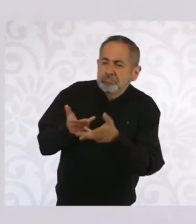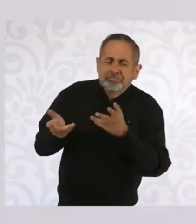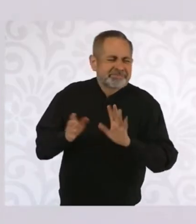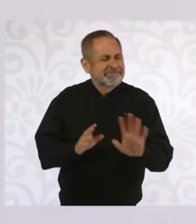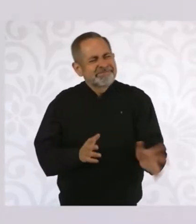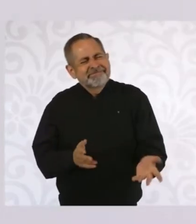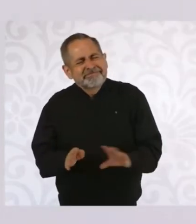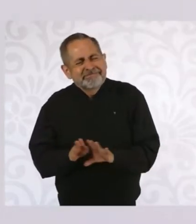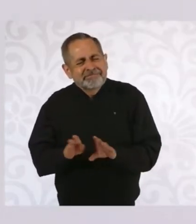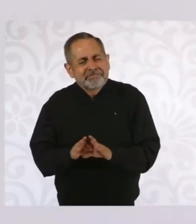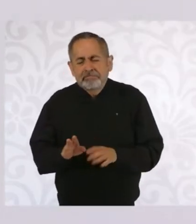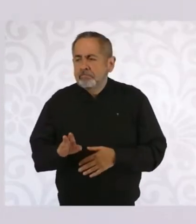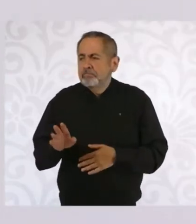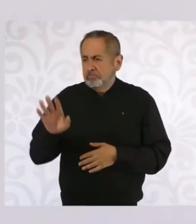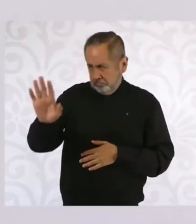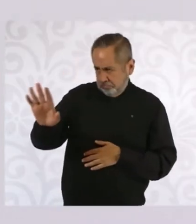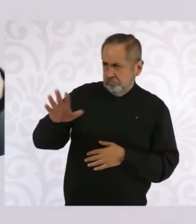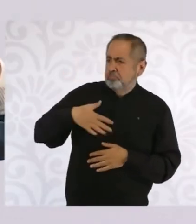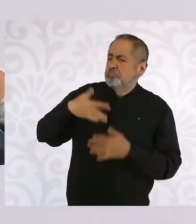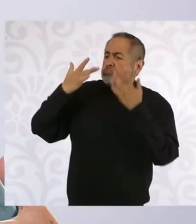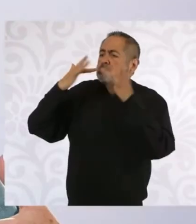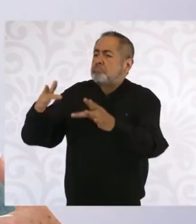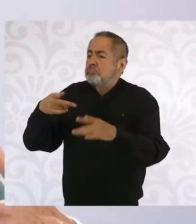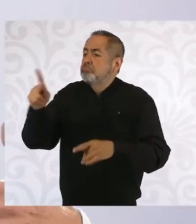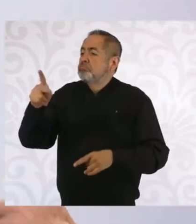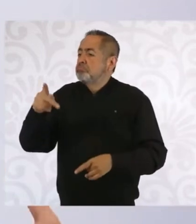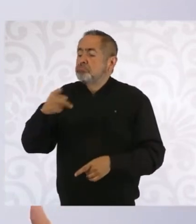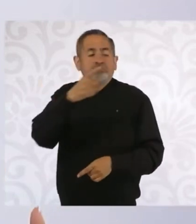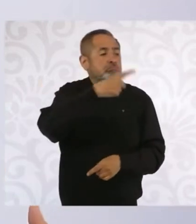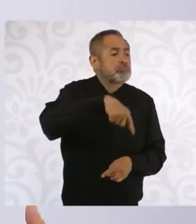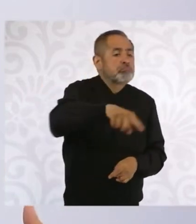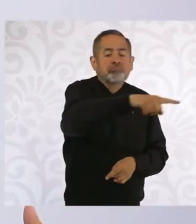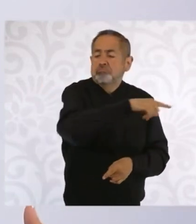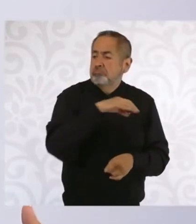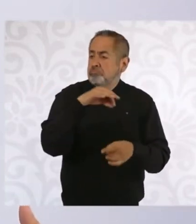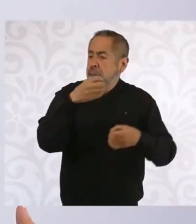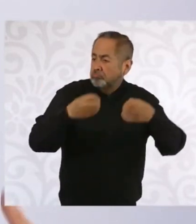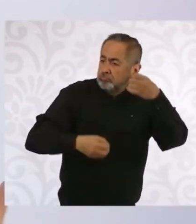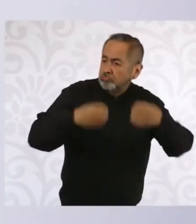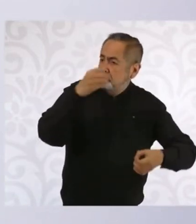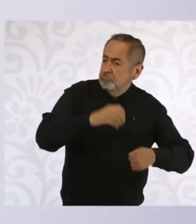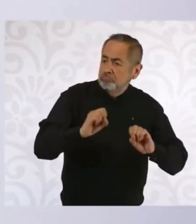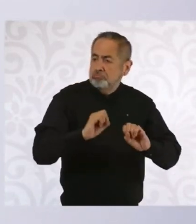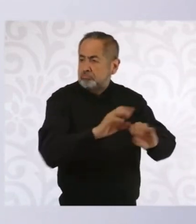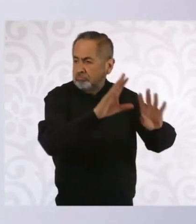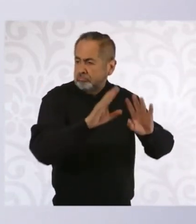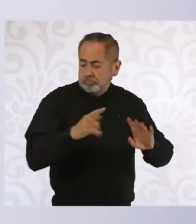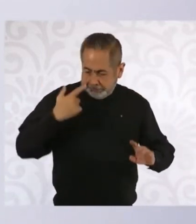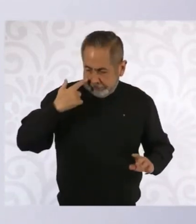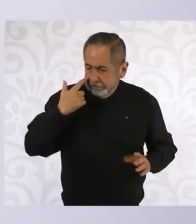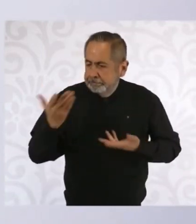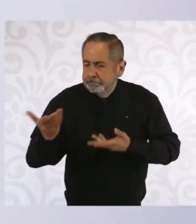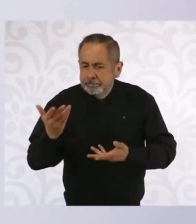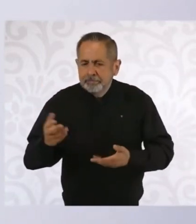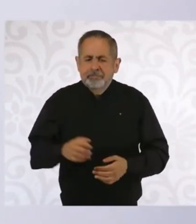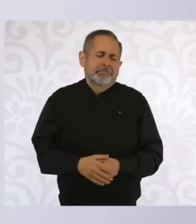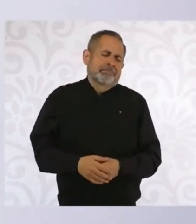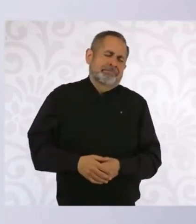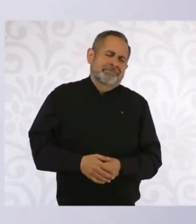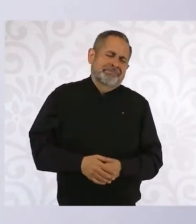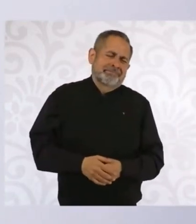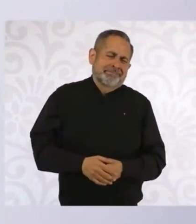corrupción, queremos que se acabe el amiguismo, el nepotismo dentro del Poder Judicial y en